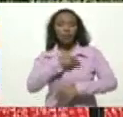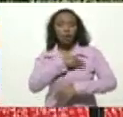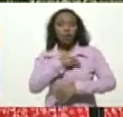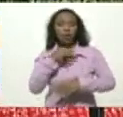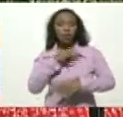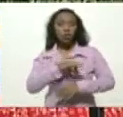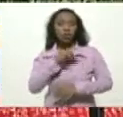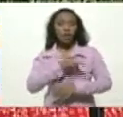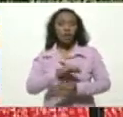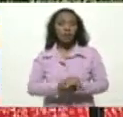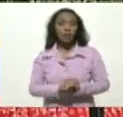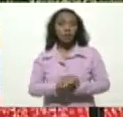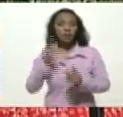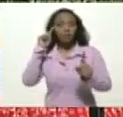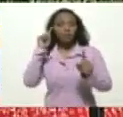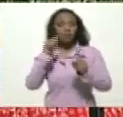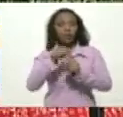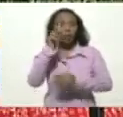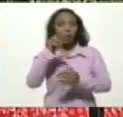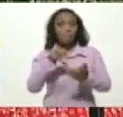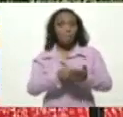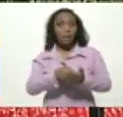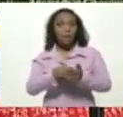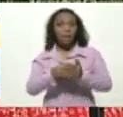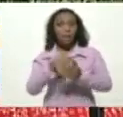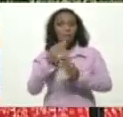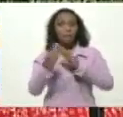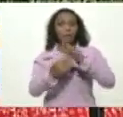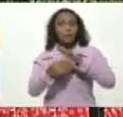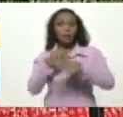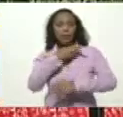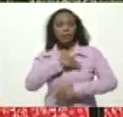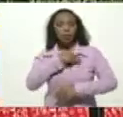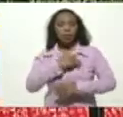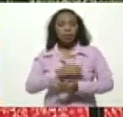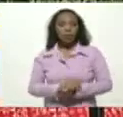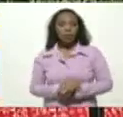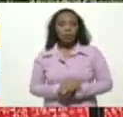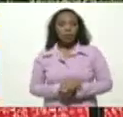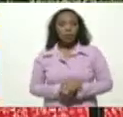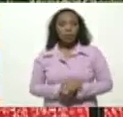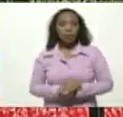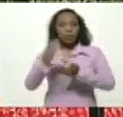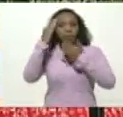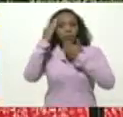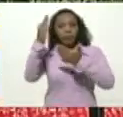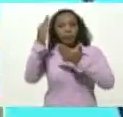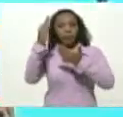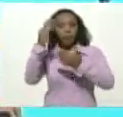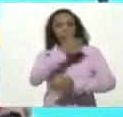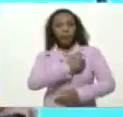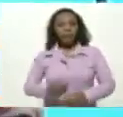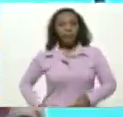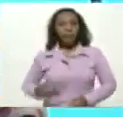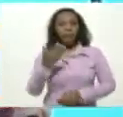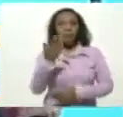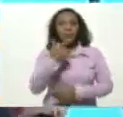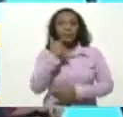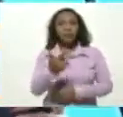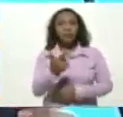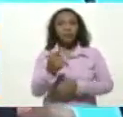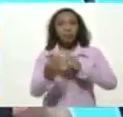socialistas rumbo a las 2.000 bases de misiones. Por favor, Marjorie. Saludos, presidente. Como usted dice, las bases